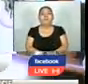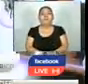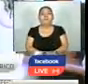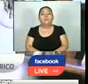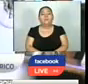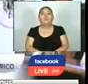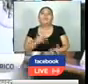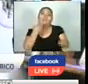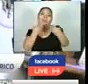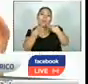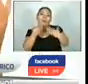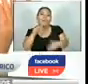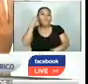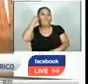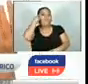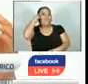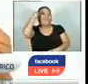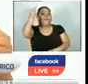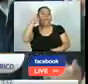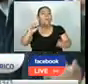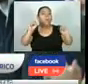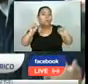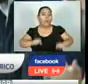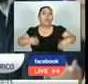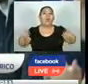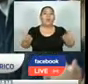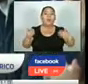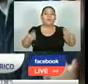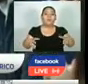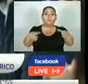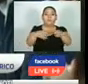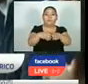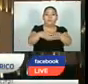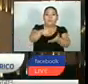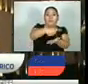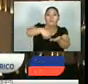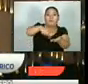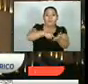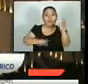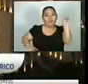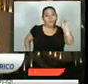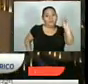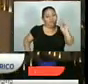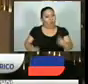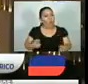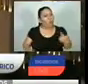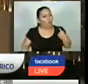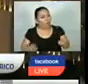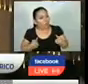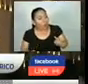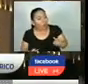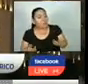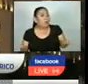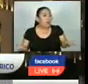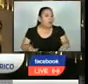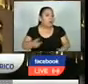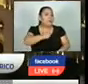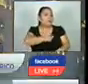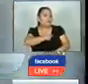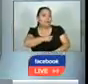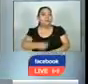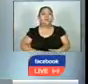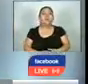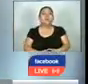También le contamos de la iniciativa para crear la autoridad del Centro Histórico de San Salvador. Entérese cuáles serán sus atribuciones.